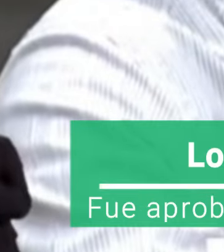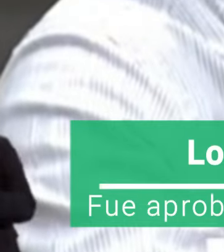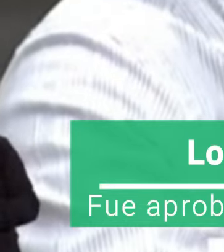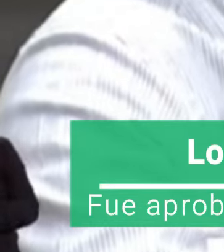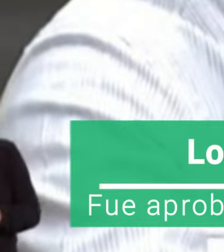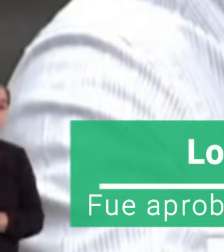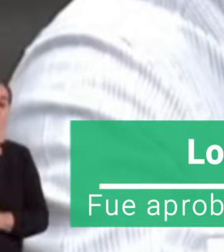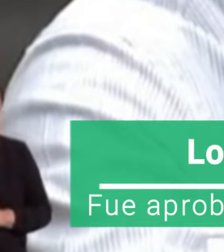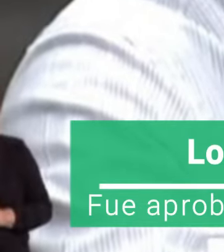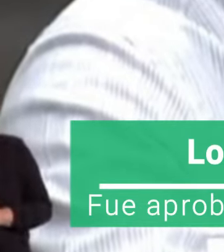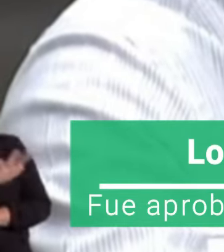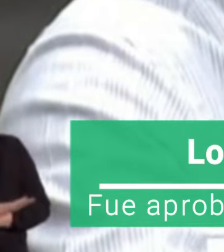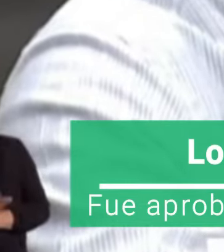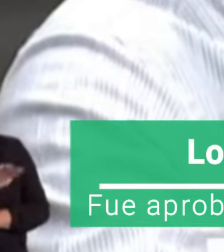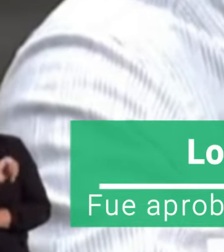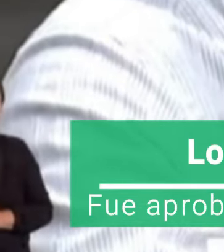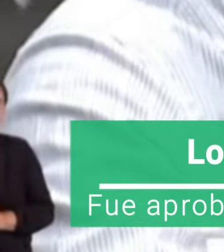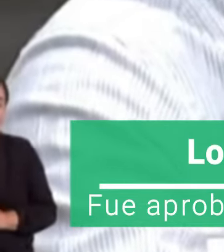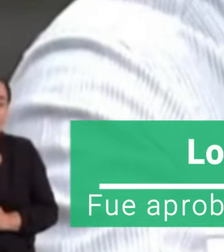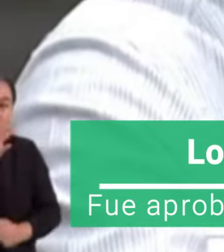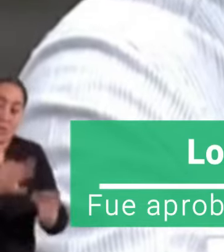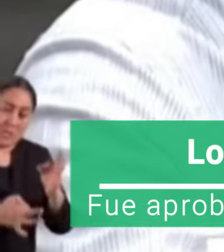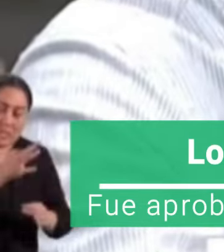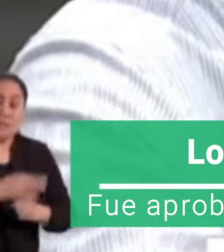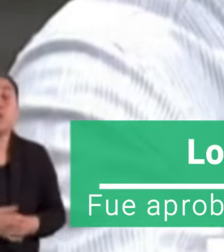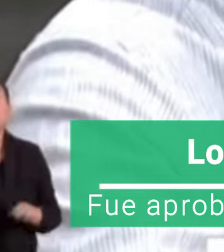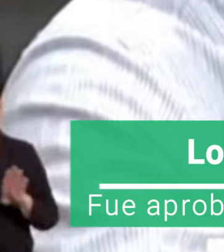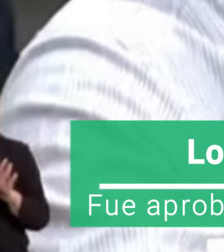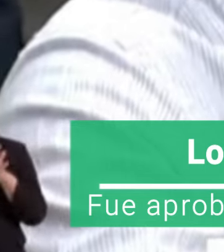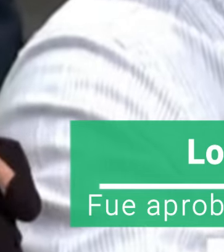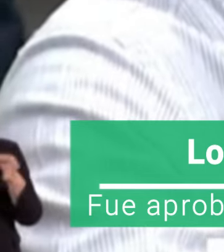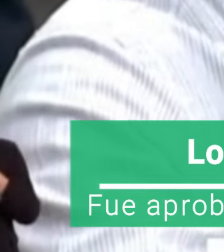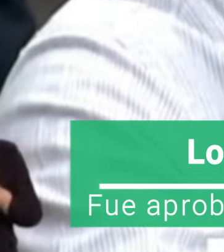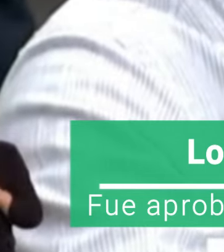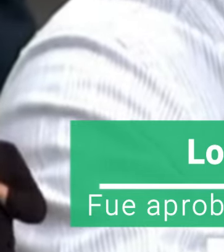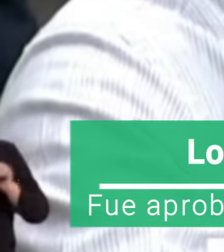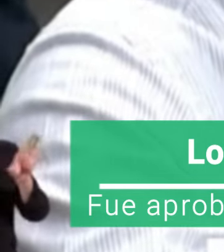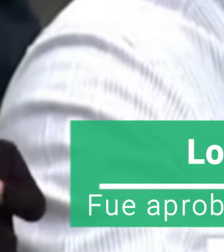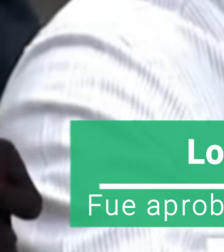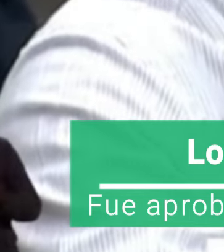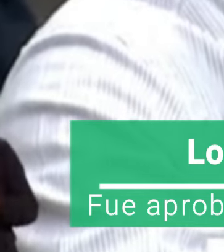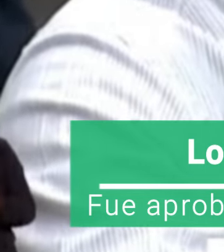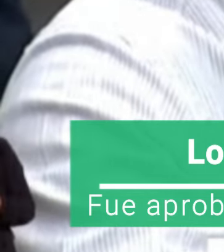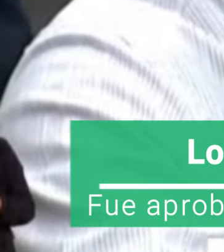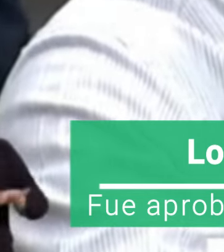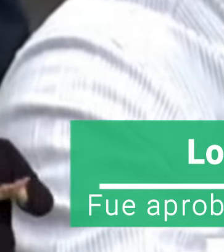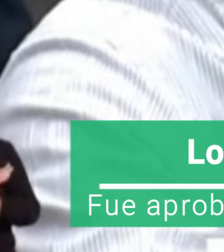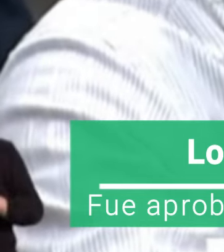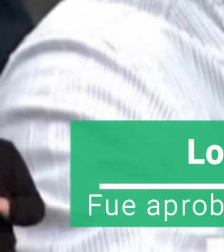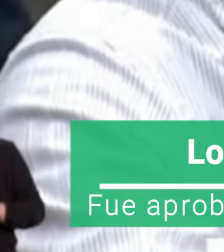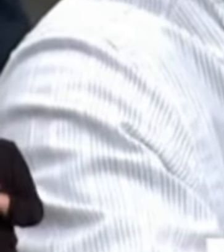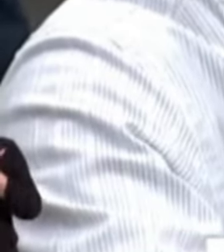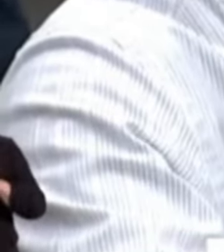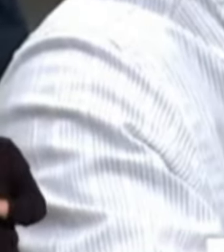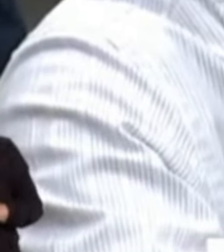o magistrados del Tribunal de Disciplina Judicial y los mecanismos para la designación en caso de defunción, renuncia